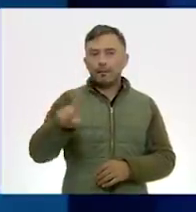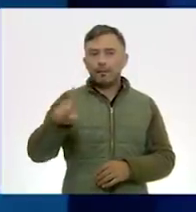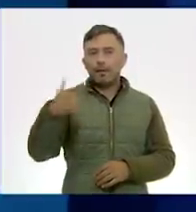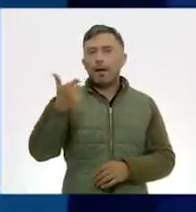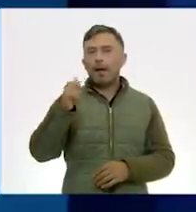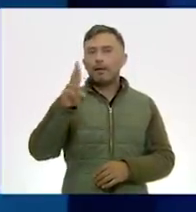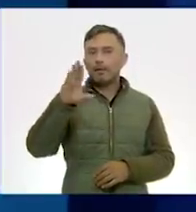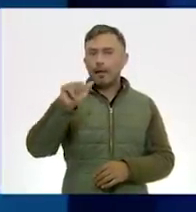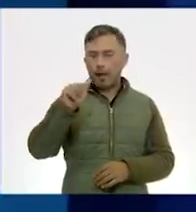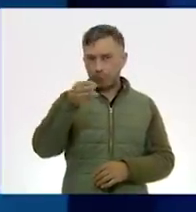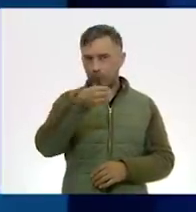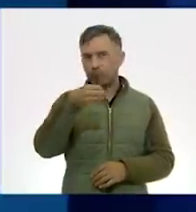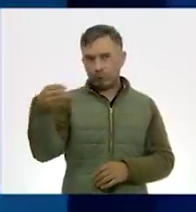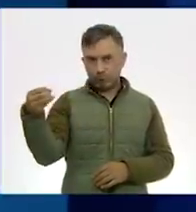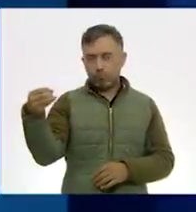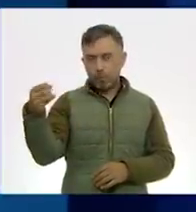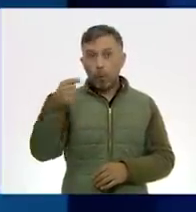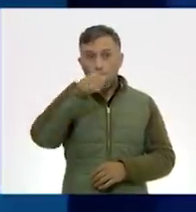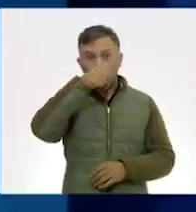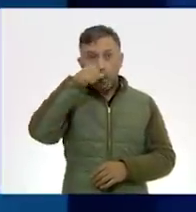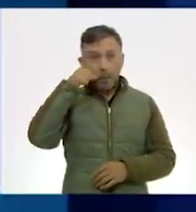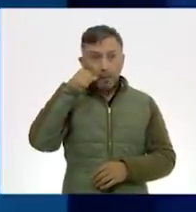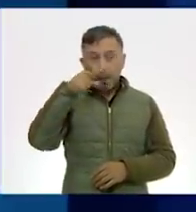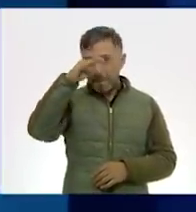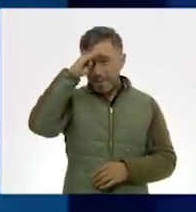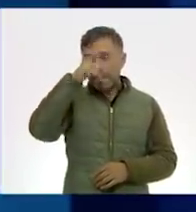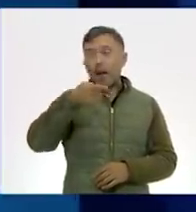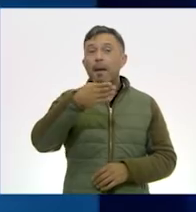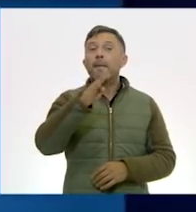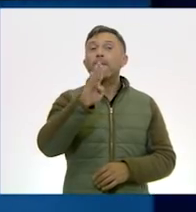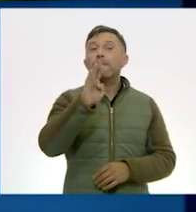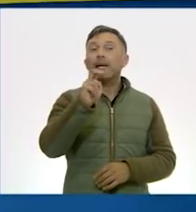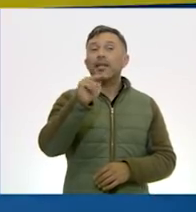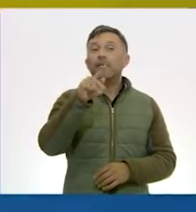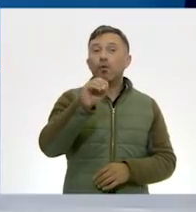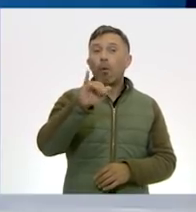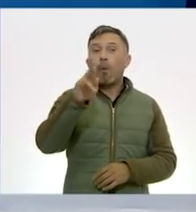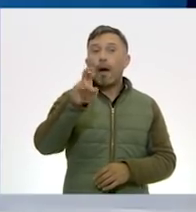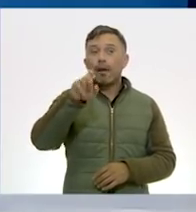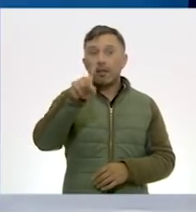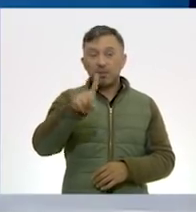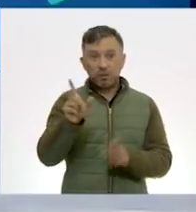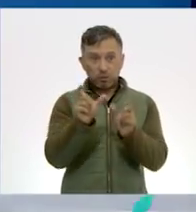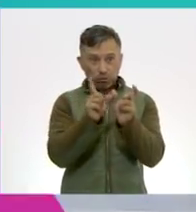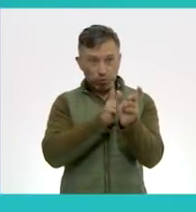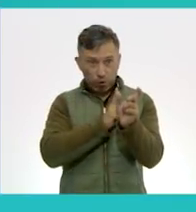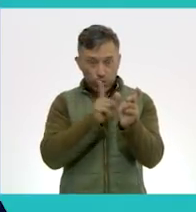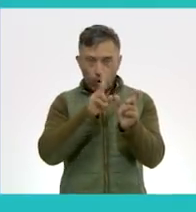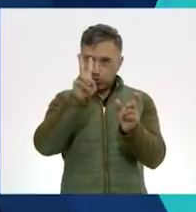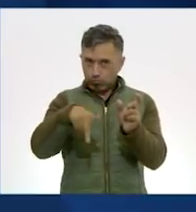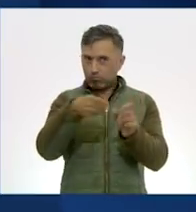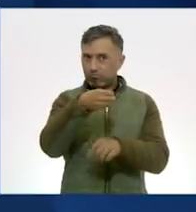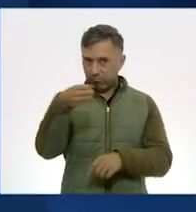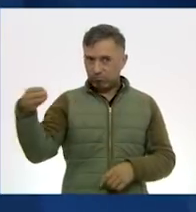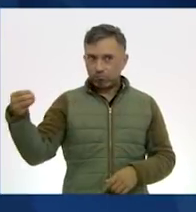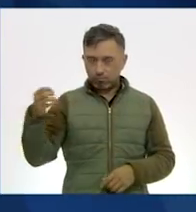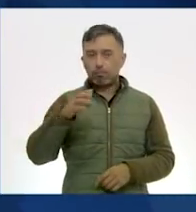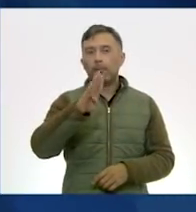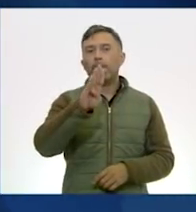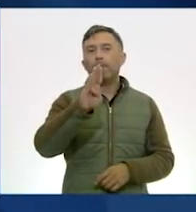Para que solamente no se queden con él. Ay, se llamaba Benito Juárez. No, tenía más nombres. Benito Pablo Juárez